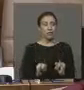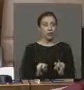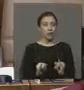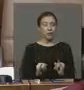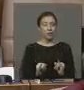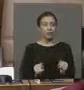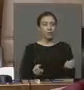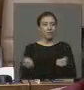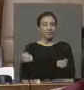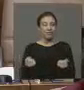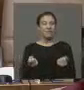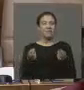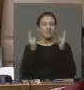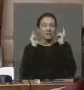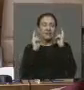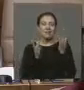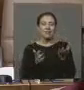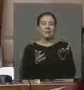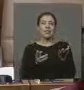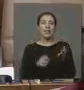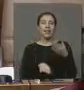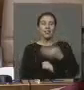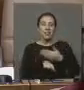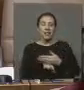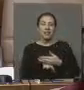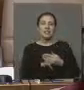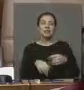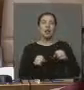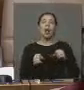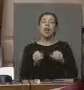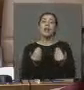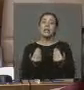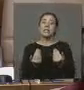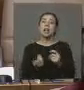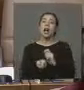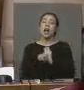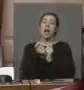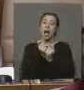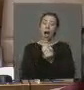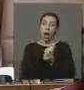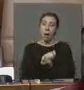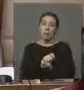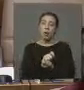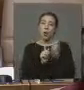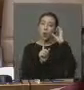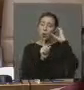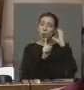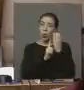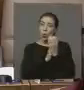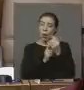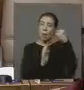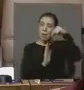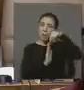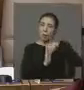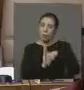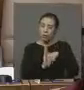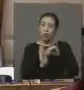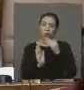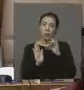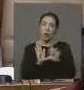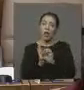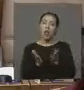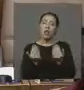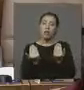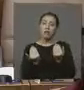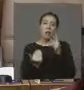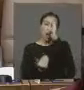transporte requieren, además de leyes, cambios culturales profundos que pasen por el respeto